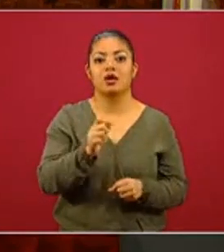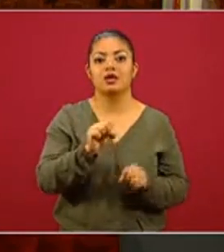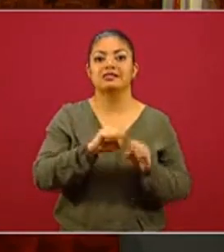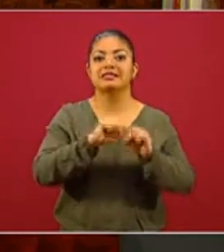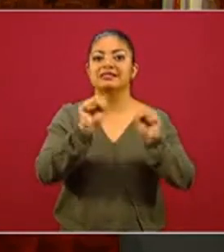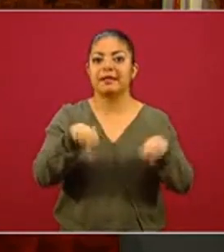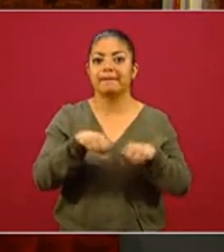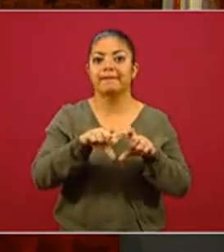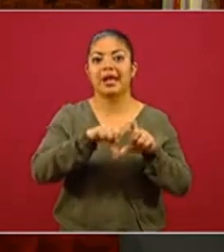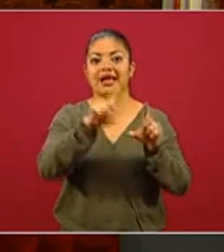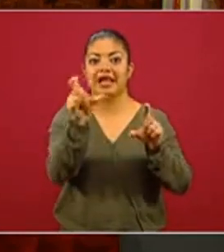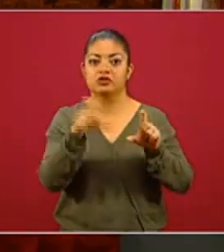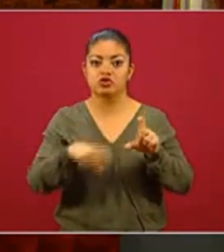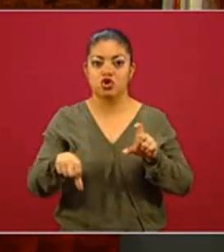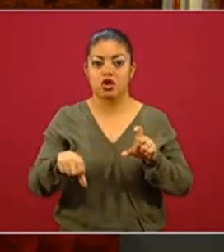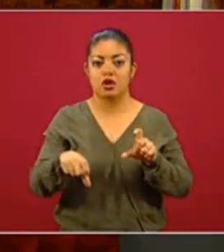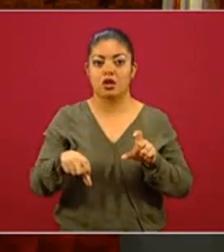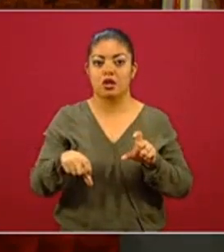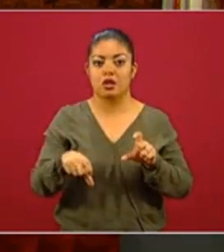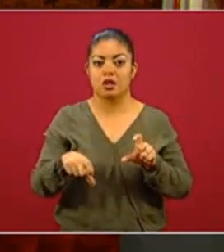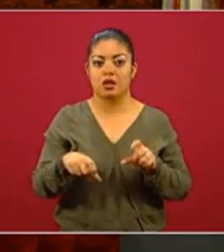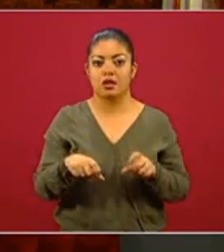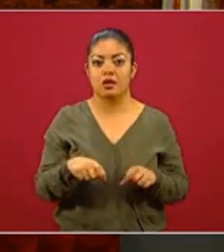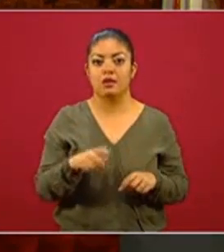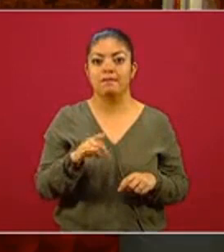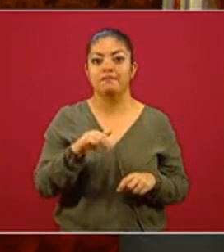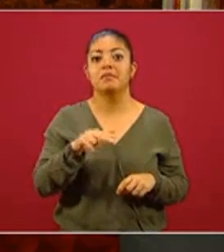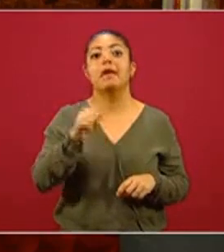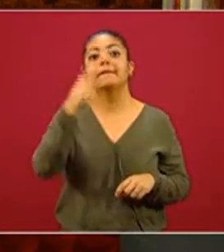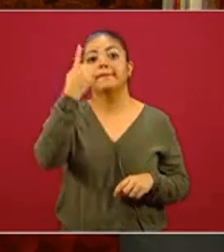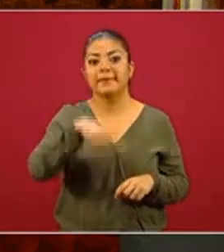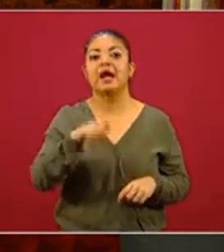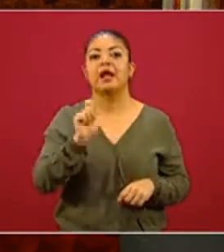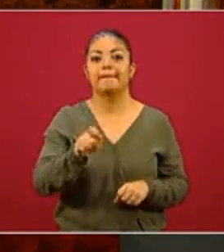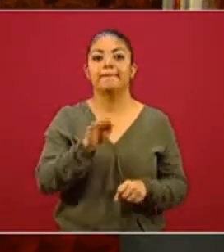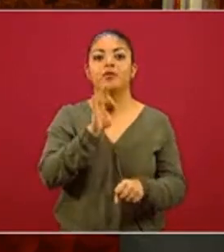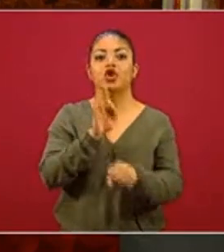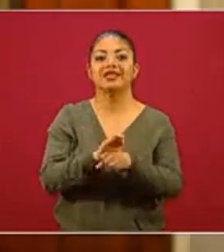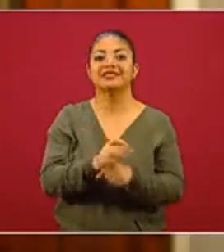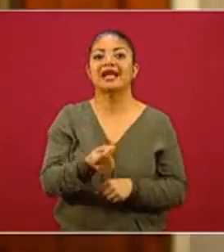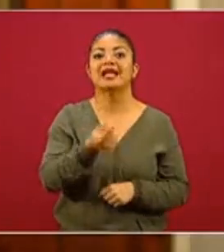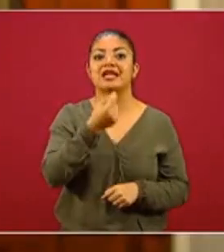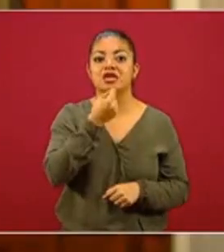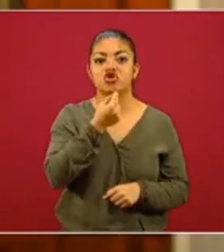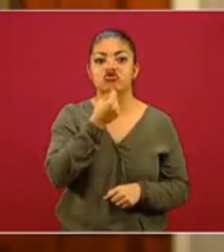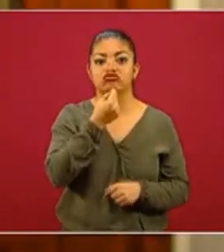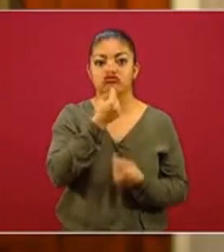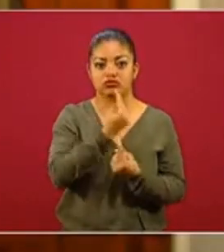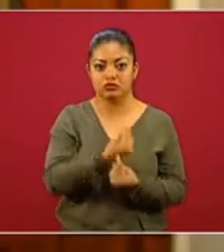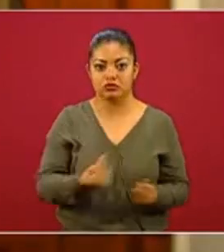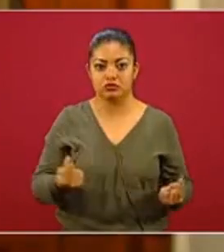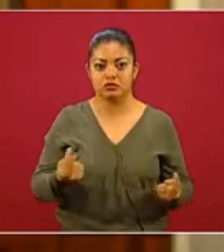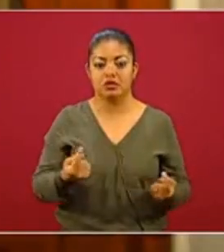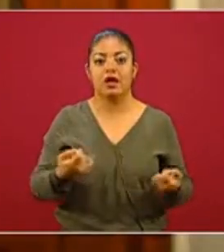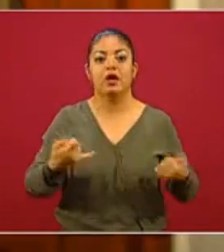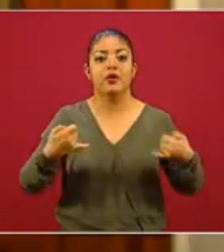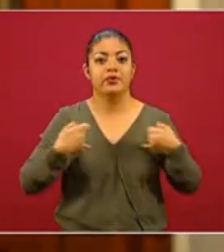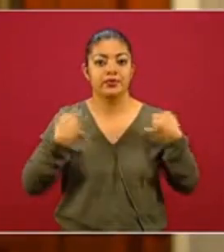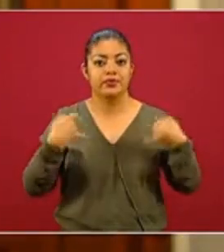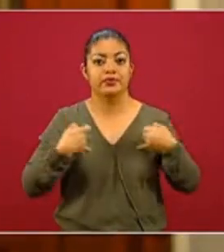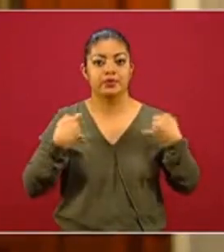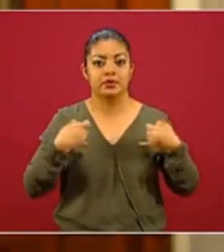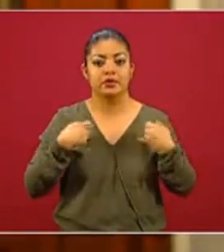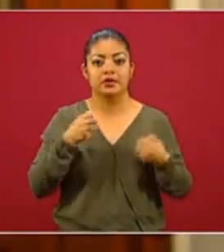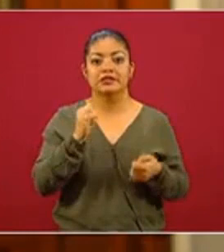Nacional PINA, para la protección de niños, niñas y adolescentes, CIPINA,